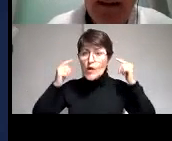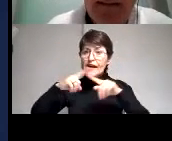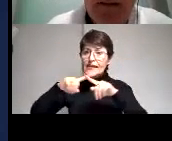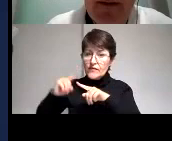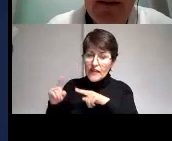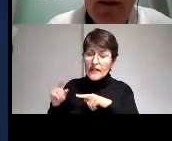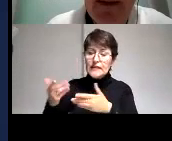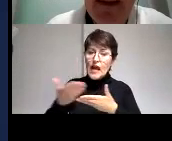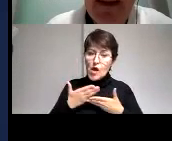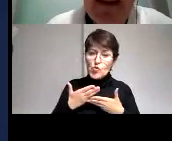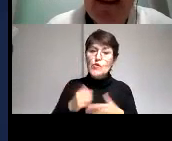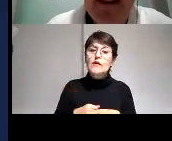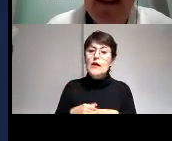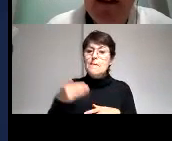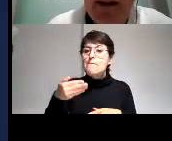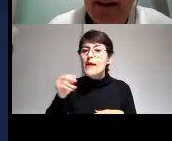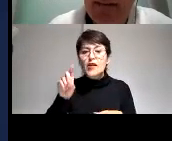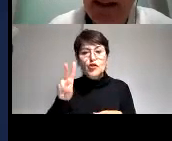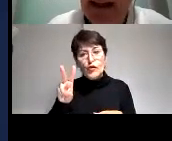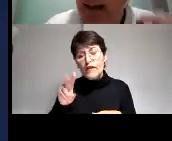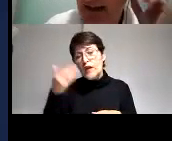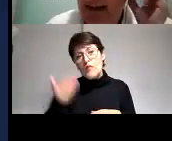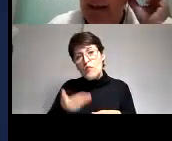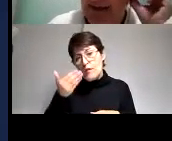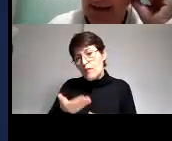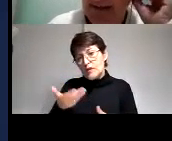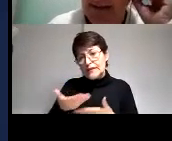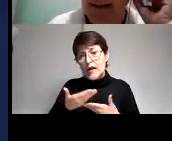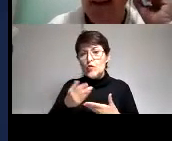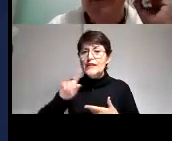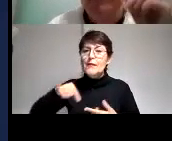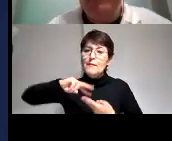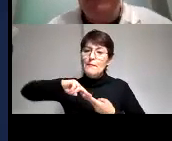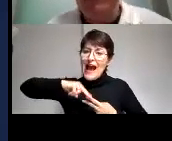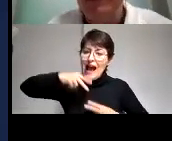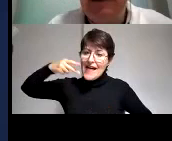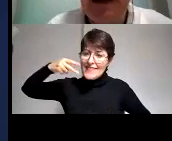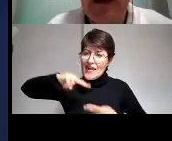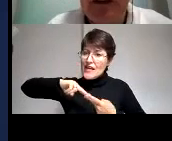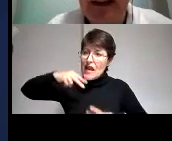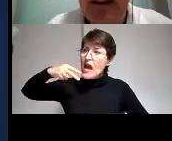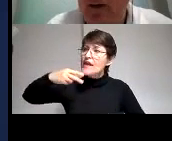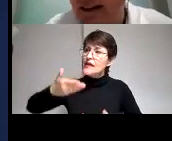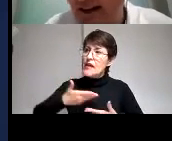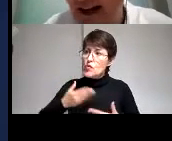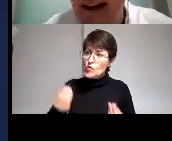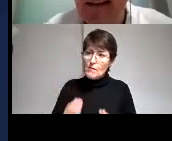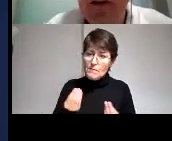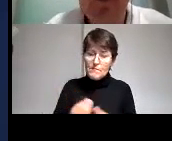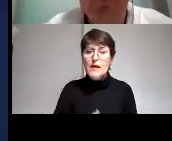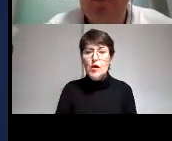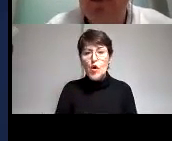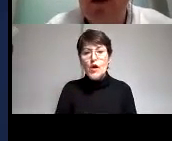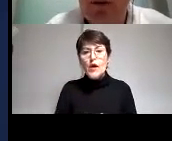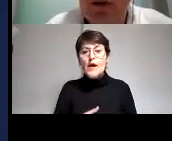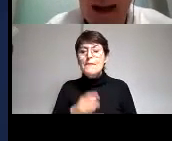la B9 y la B12 es esencial a la hora de replicar el ADN, es decir, en la replicación de las células de la sangre, de los